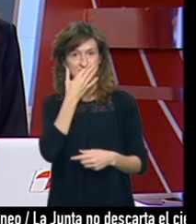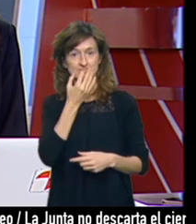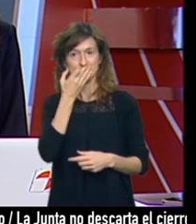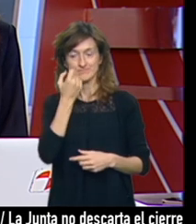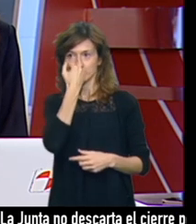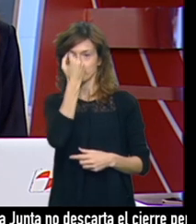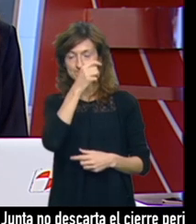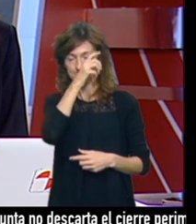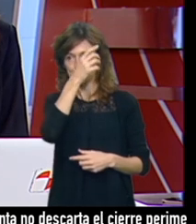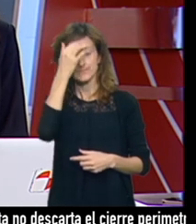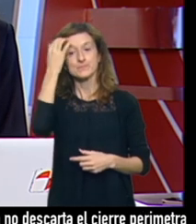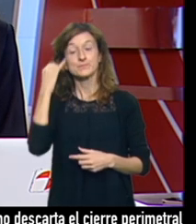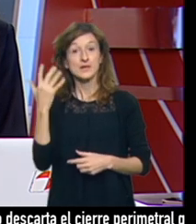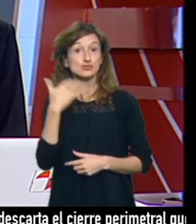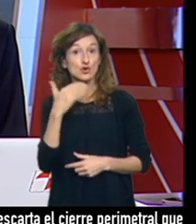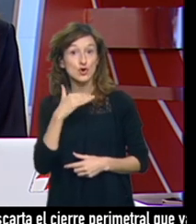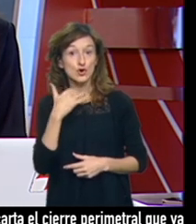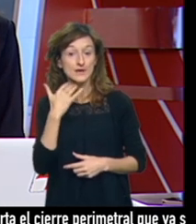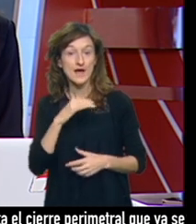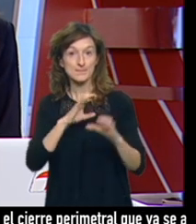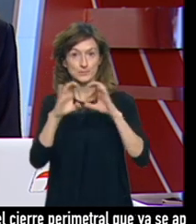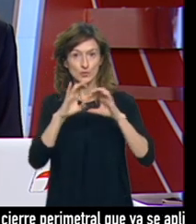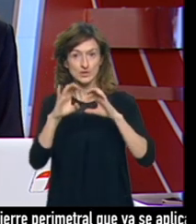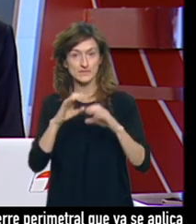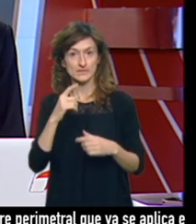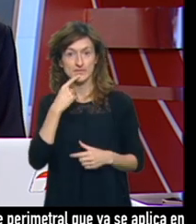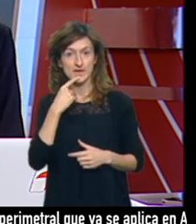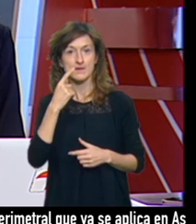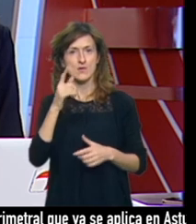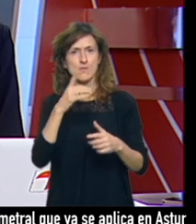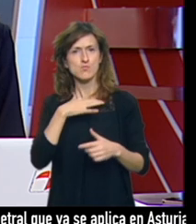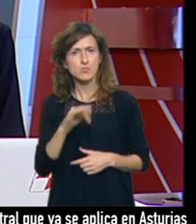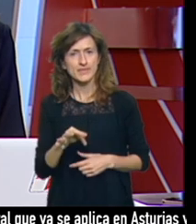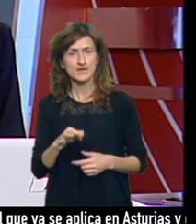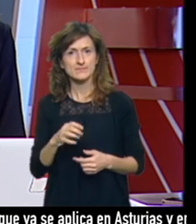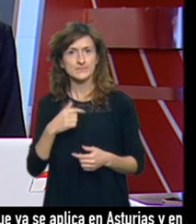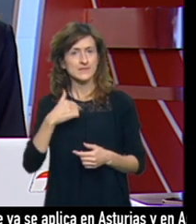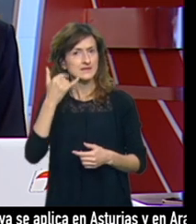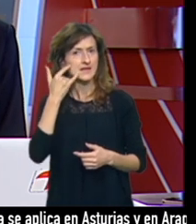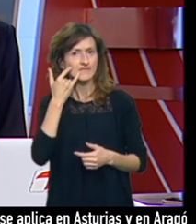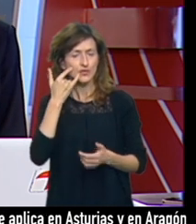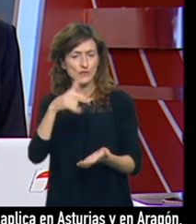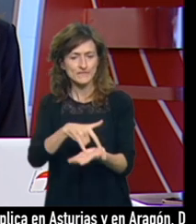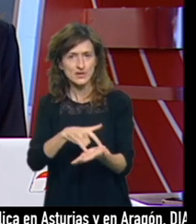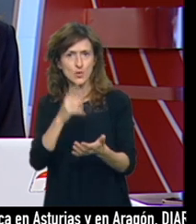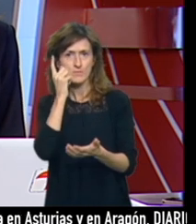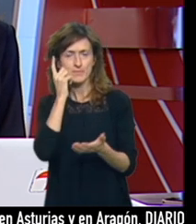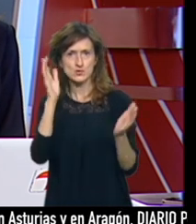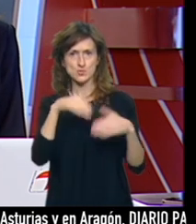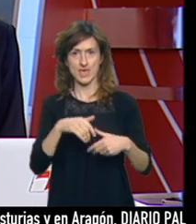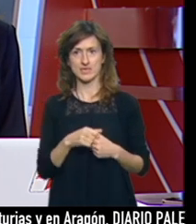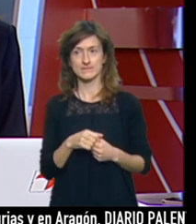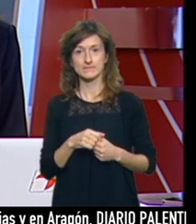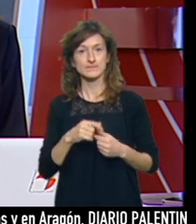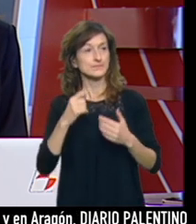en Barcones, en Soria, la complicación es mayor porque ni siquiera tienen la posibilidad de tener un teléfono fijo o móvil. No es la primera